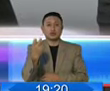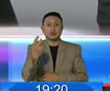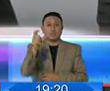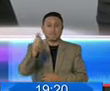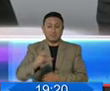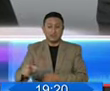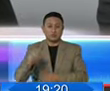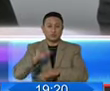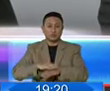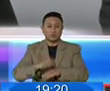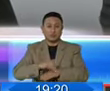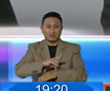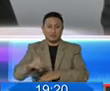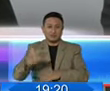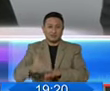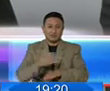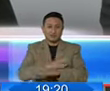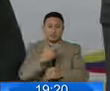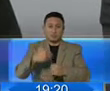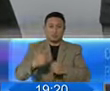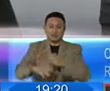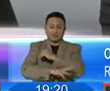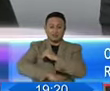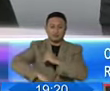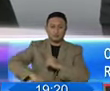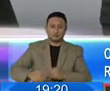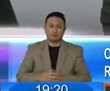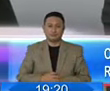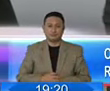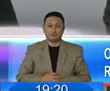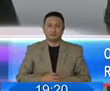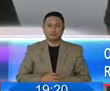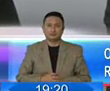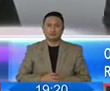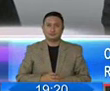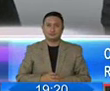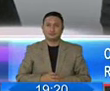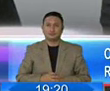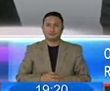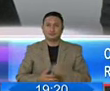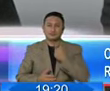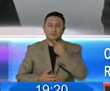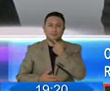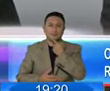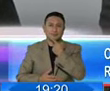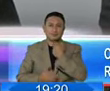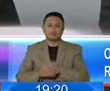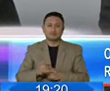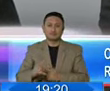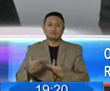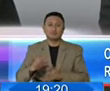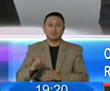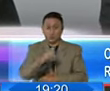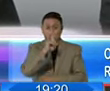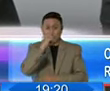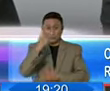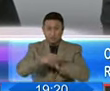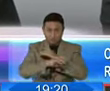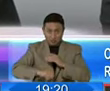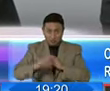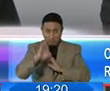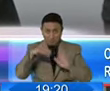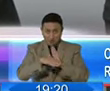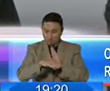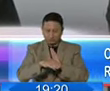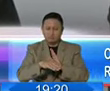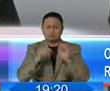ciudadanos que participaron y que conformaban a esta banda que se dedicaba no solamente a este asalto, sino que se